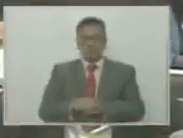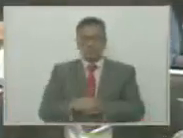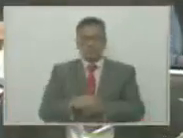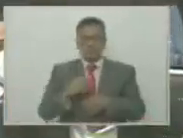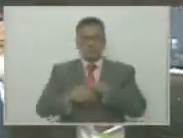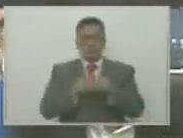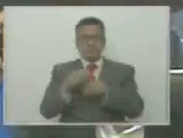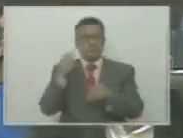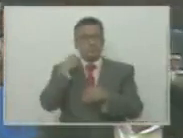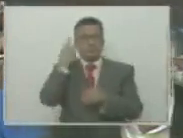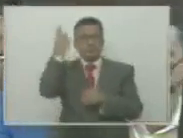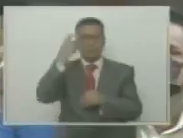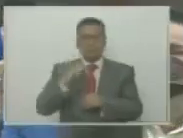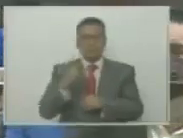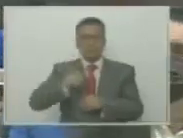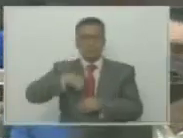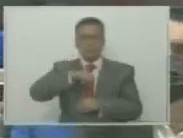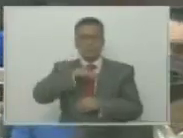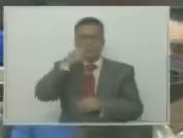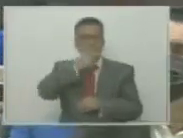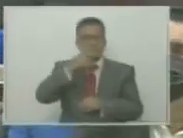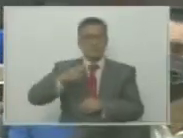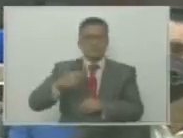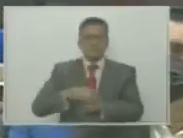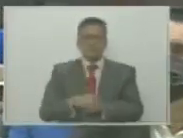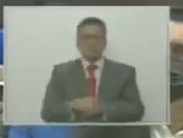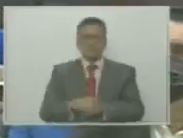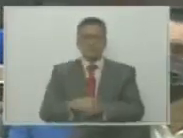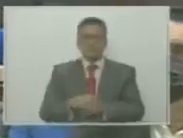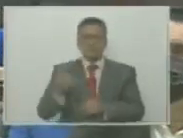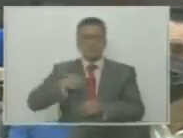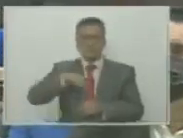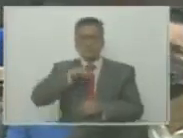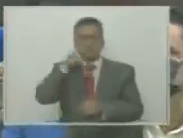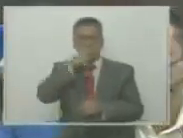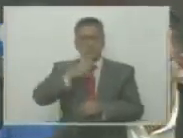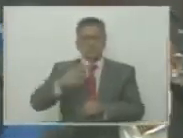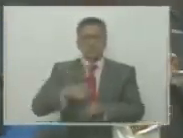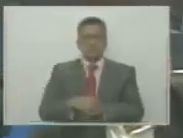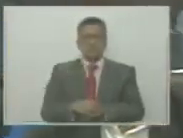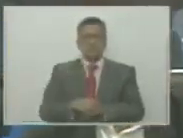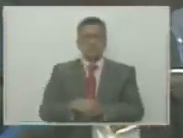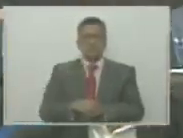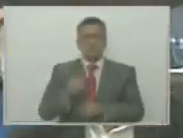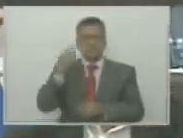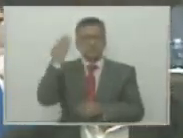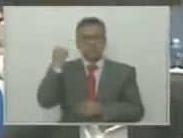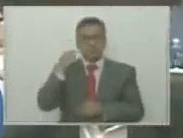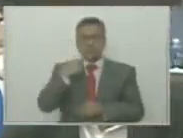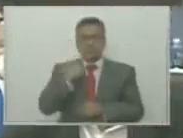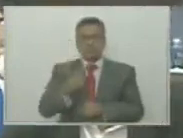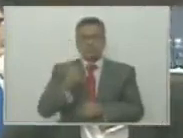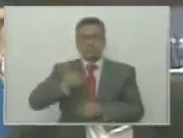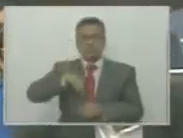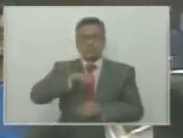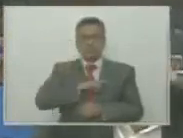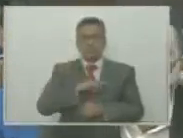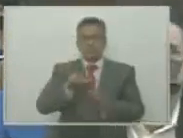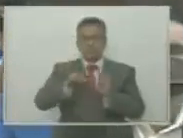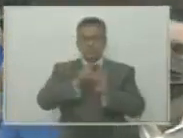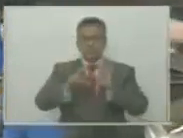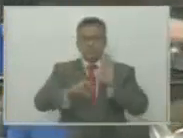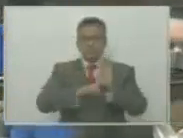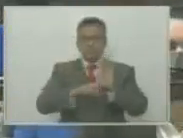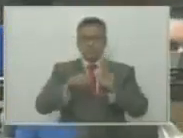hechos heroicos de nuestros pueblos aborígenes, nuestros pueblos ancestrales, y como dice nuestra Constitución